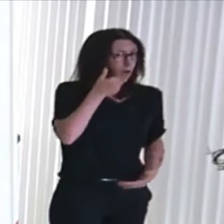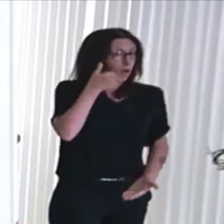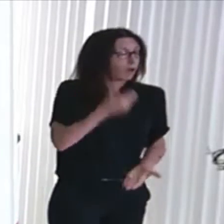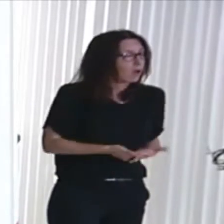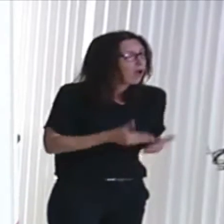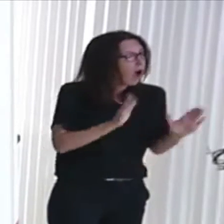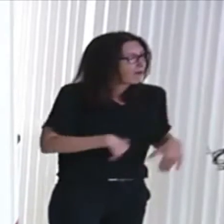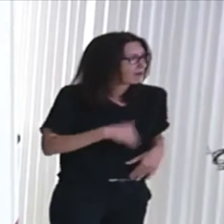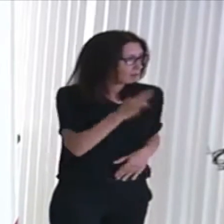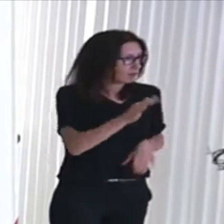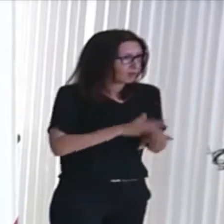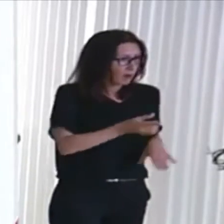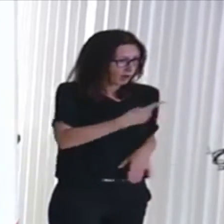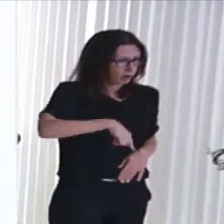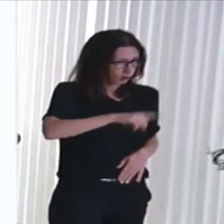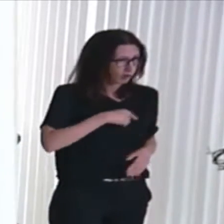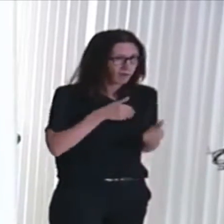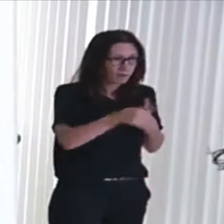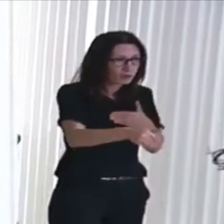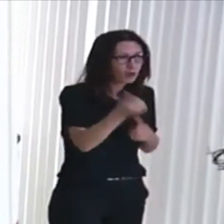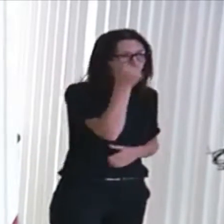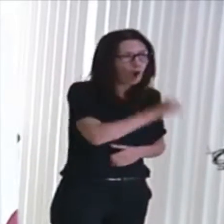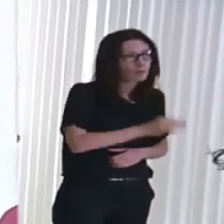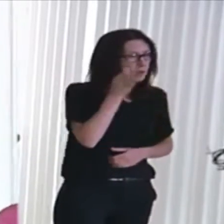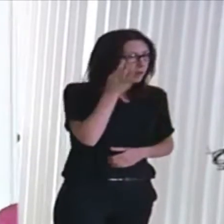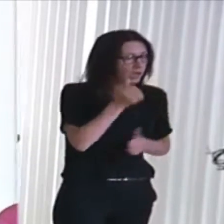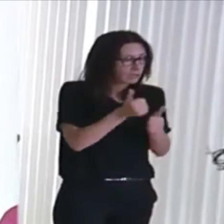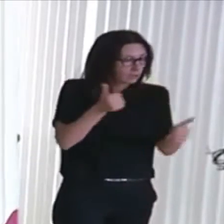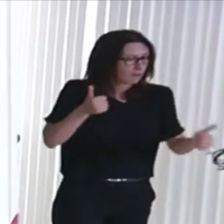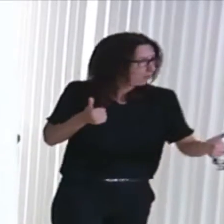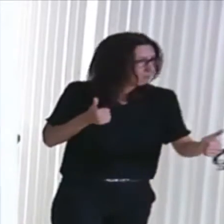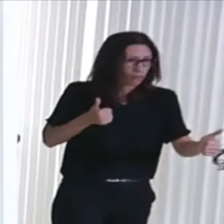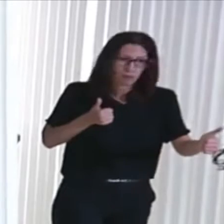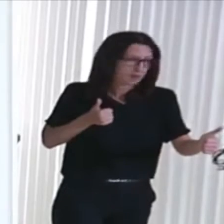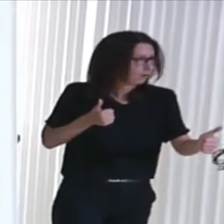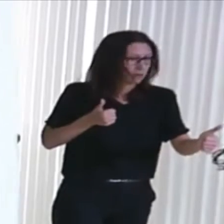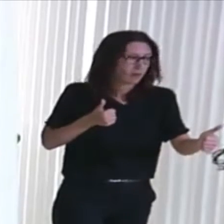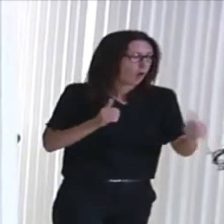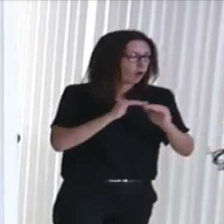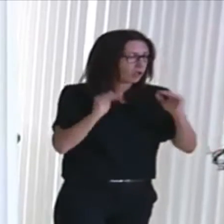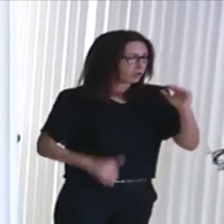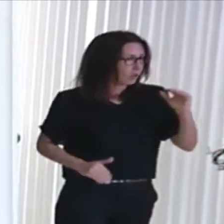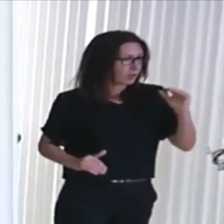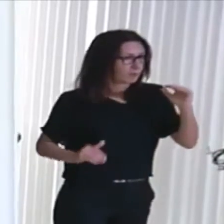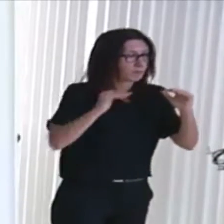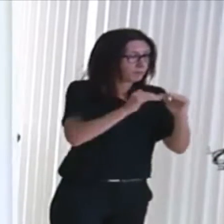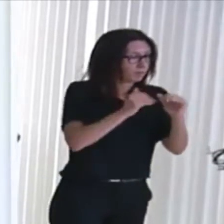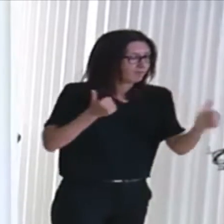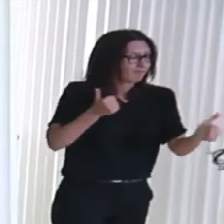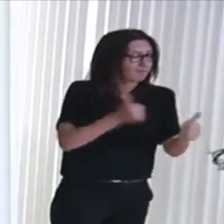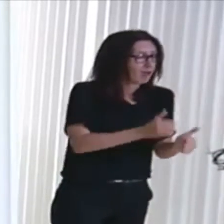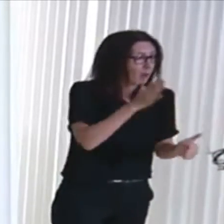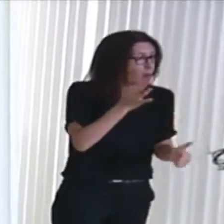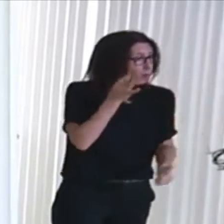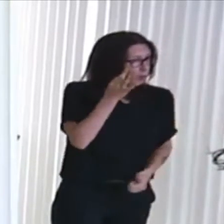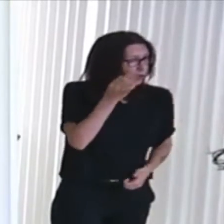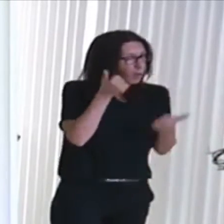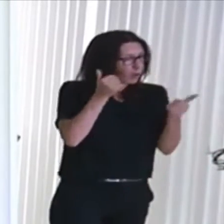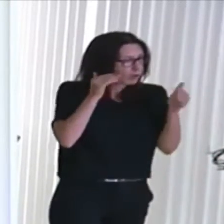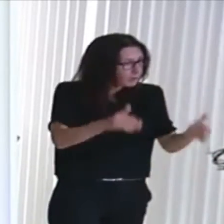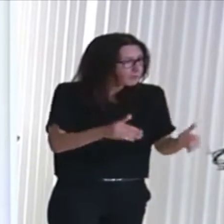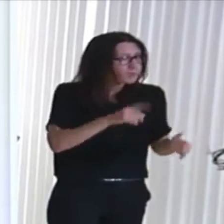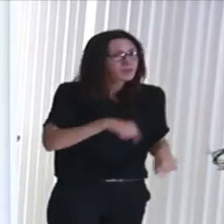ganado, ¿no? Y ya no habría tanta diferencia entre hombres y mujeres, ni tanta desigualdad, porque las mujeres somos muy constantes, somos